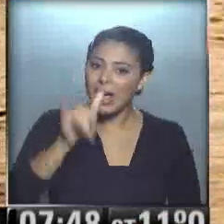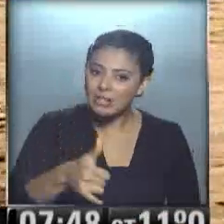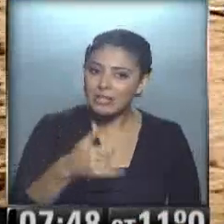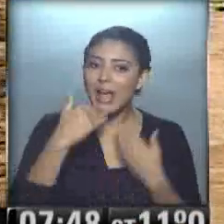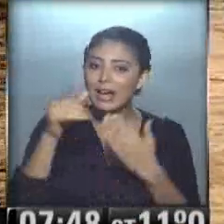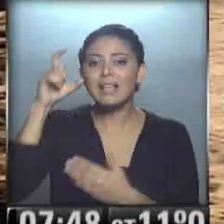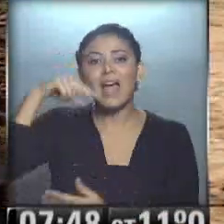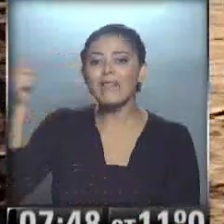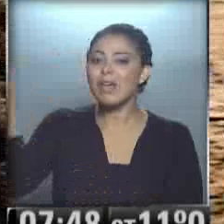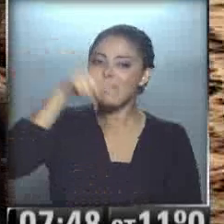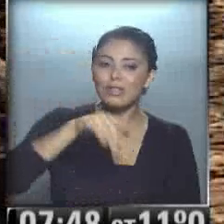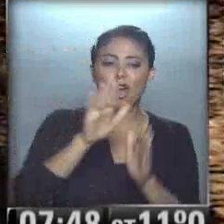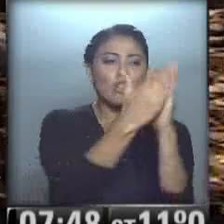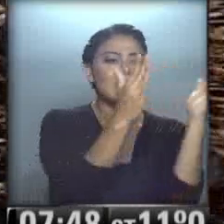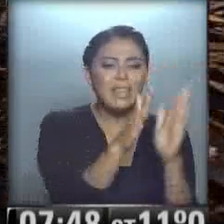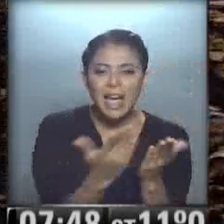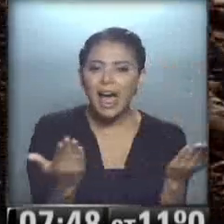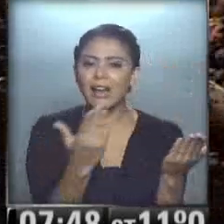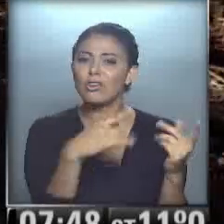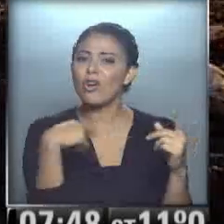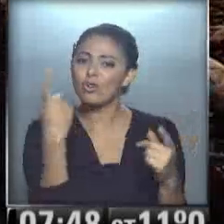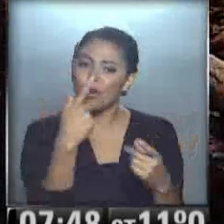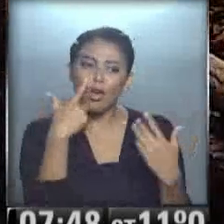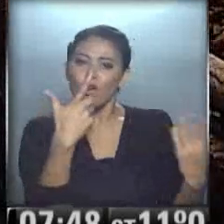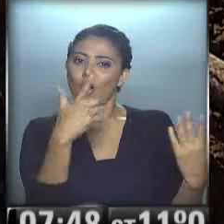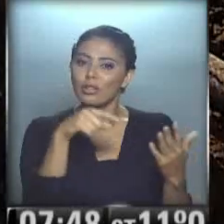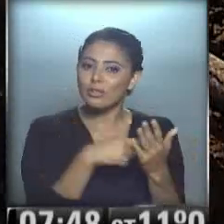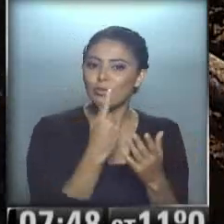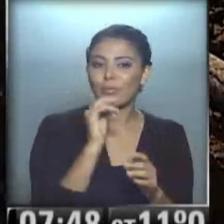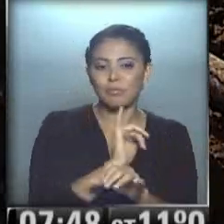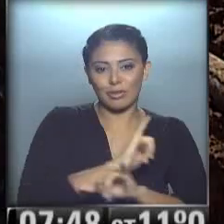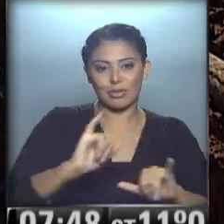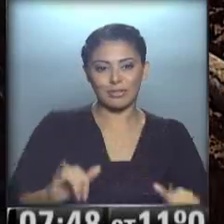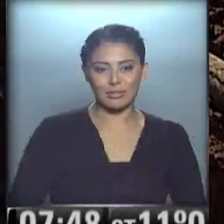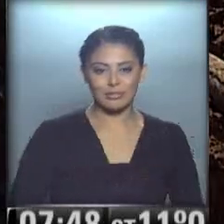raíz de que vino Eve, salió en los diarios. Somos partícipes de la ciudad como noticia, ¿no?